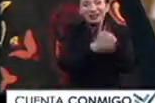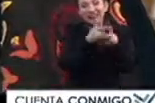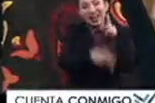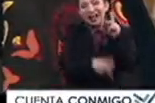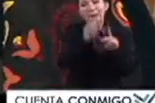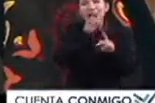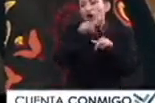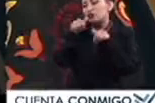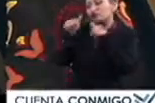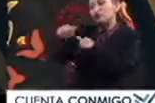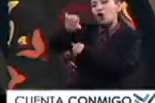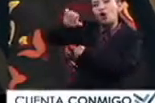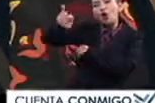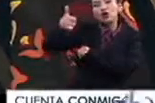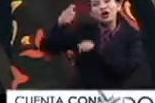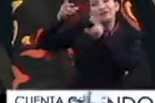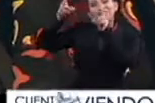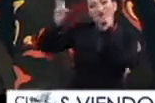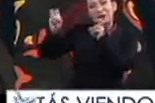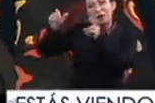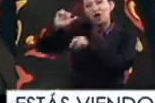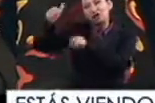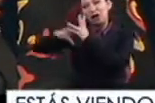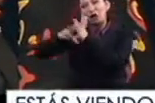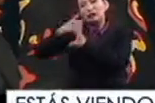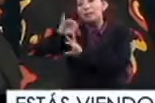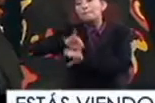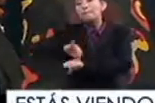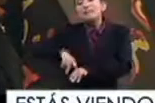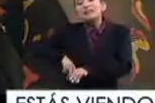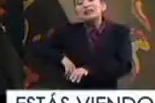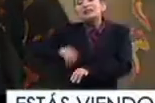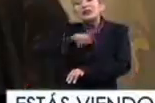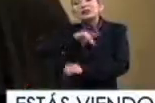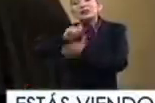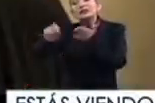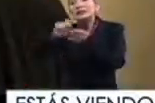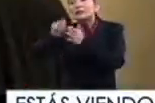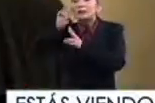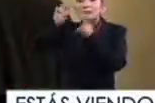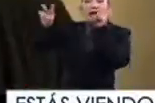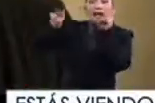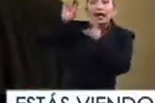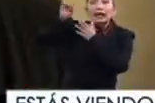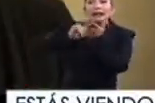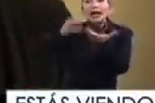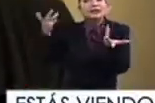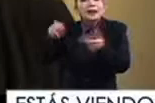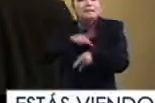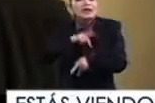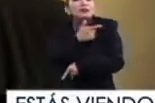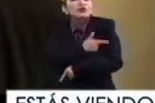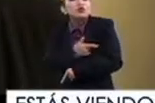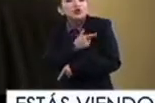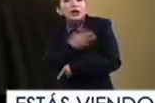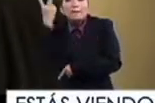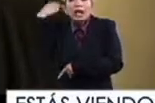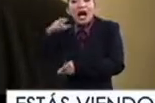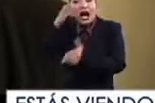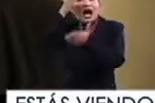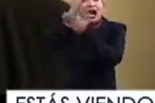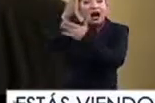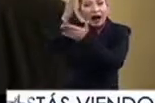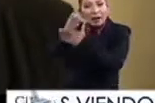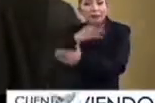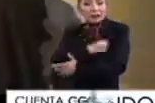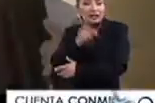debo dedicarme más a lo que me interesa escribir, y pues a hacer lo que me gusta, viajar